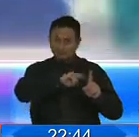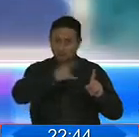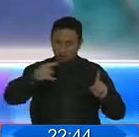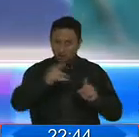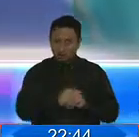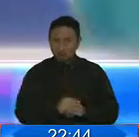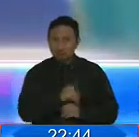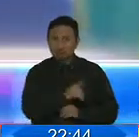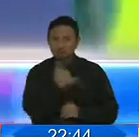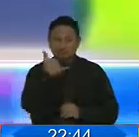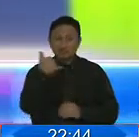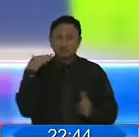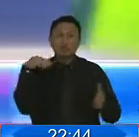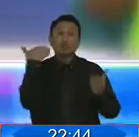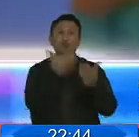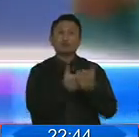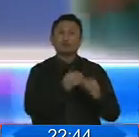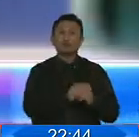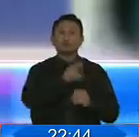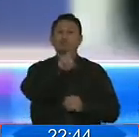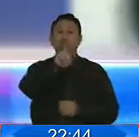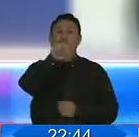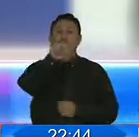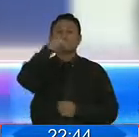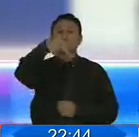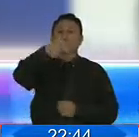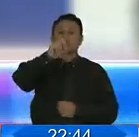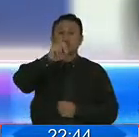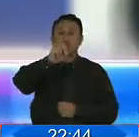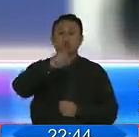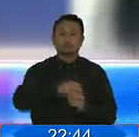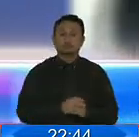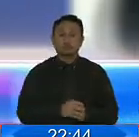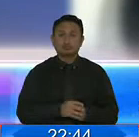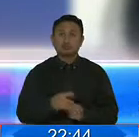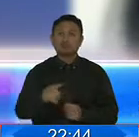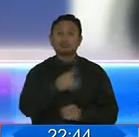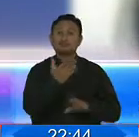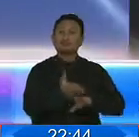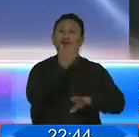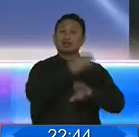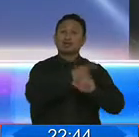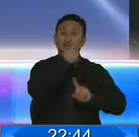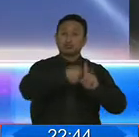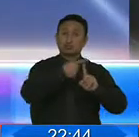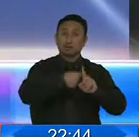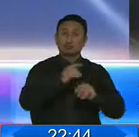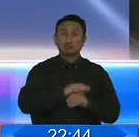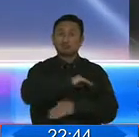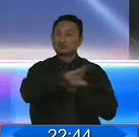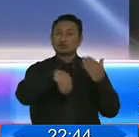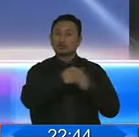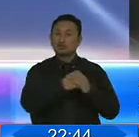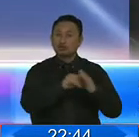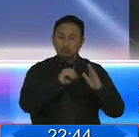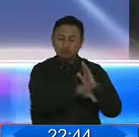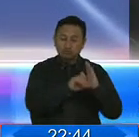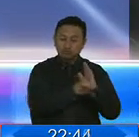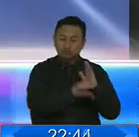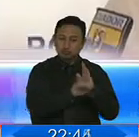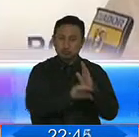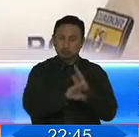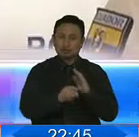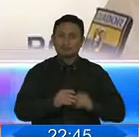El celular los llevó hasta el sector de Rancho Alto, en un departamento que arrendaron hace pocas horas. Guardaron todo lo que se llevaron de la